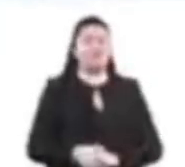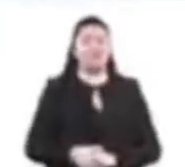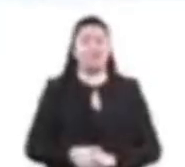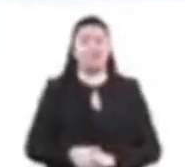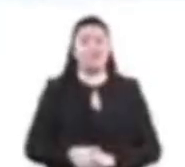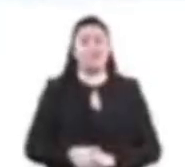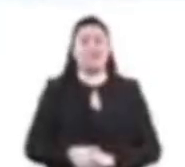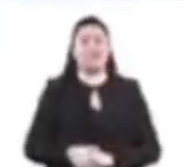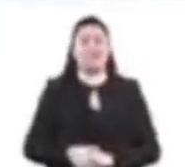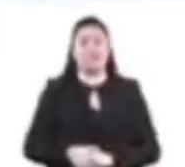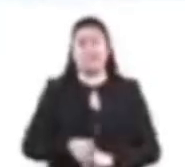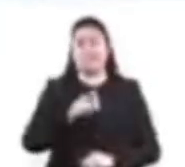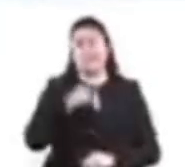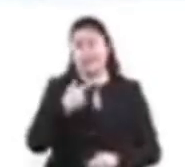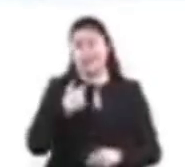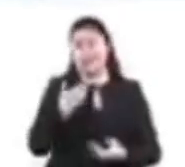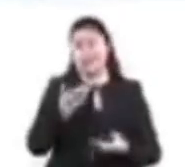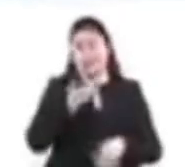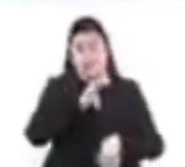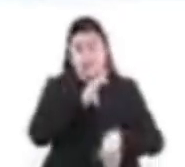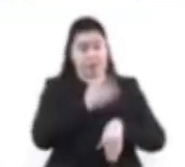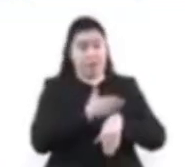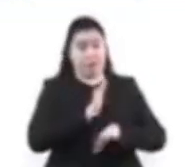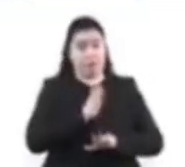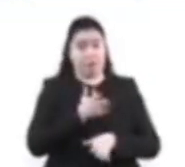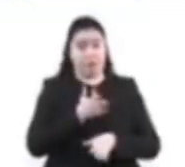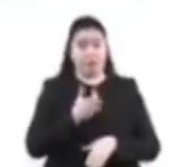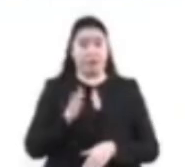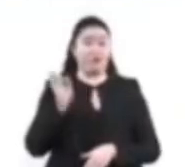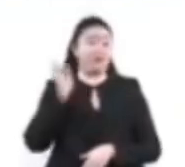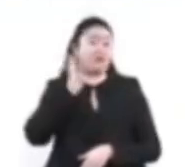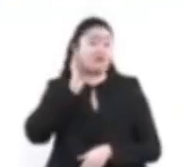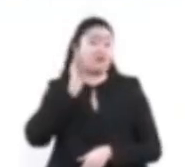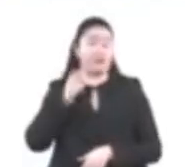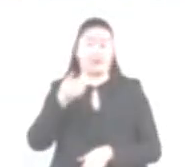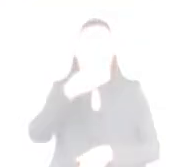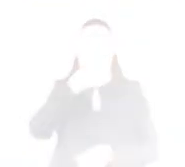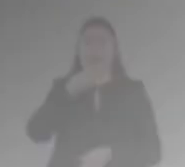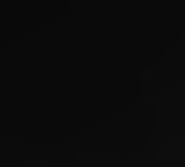ningún recato en ese sentido por parte de la Fiscalía, se nos fue informado el día de hoy.